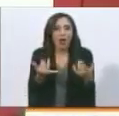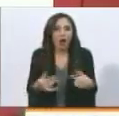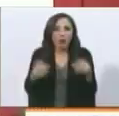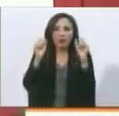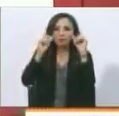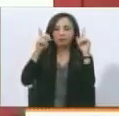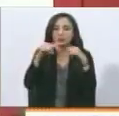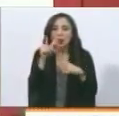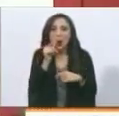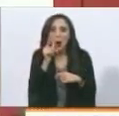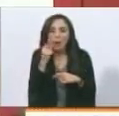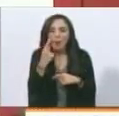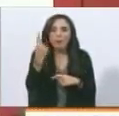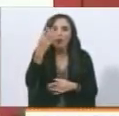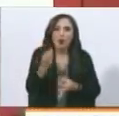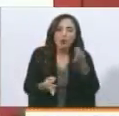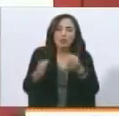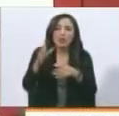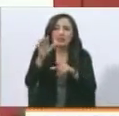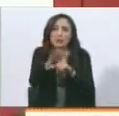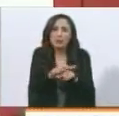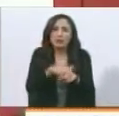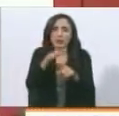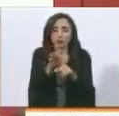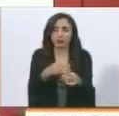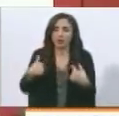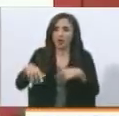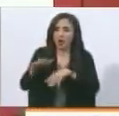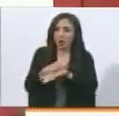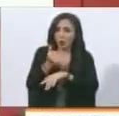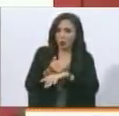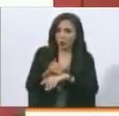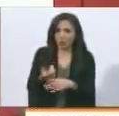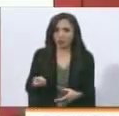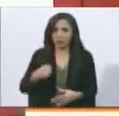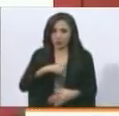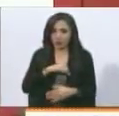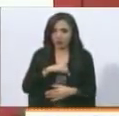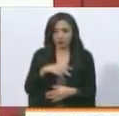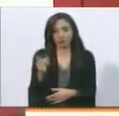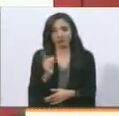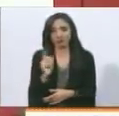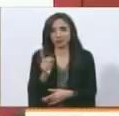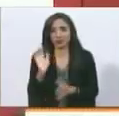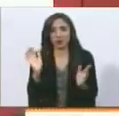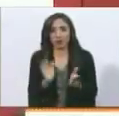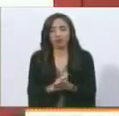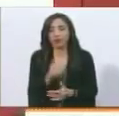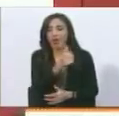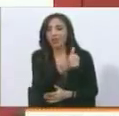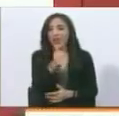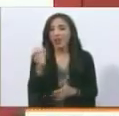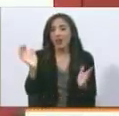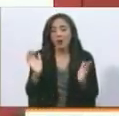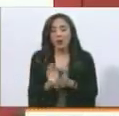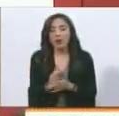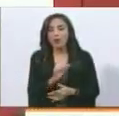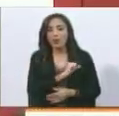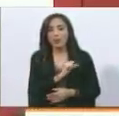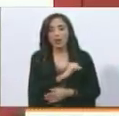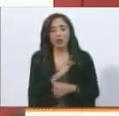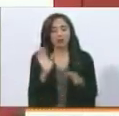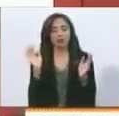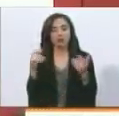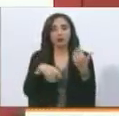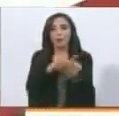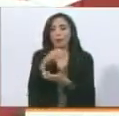Ahora, eso no es culpa de nosotros. Cada quien expresa su nerviosismo, la manera que